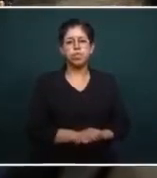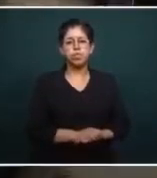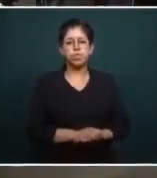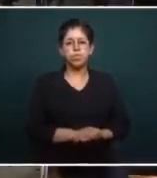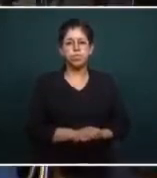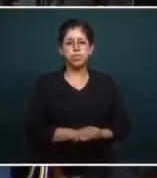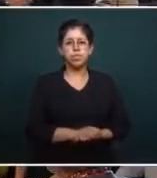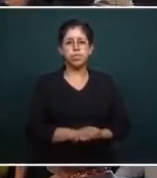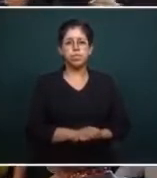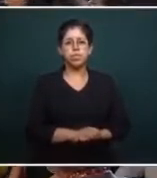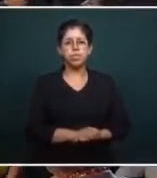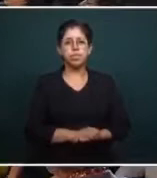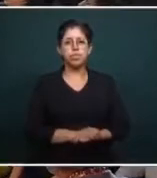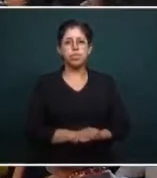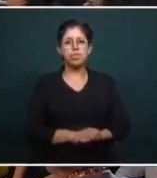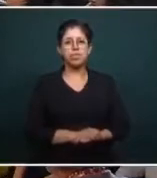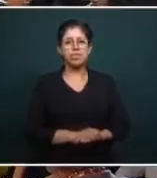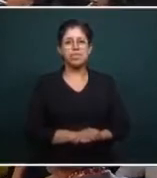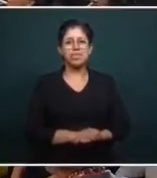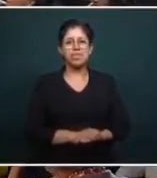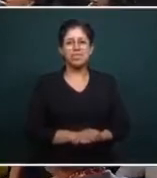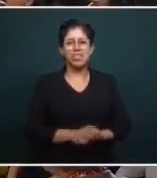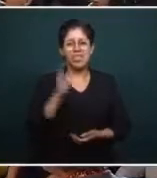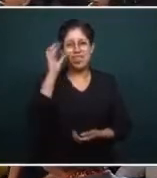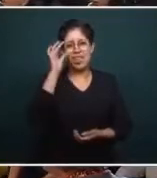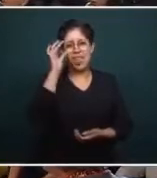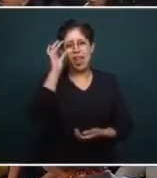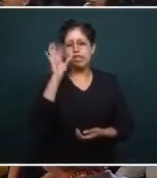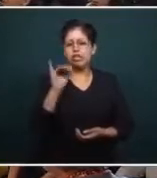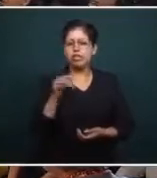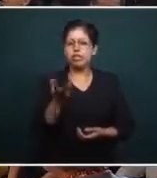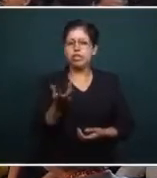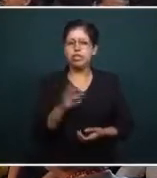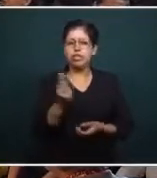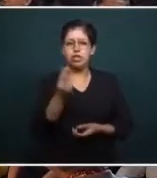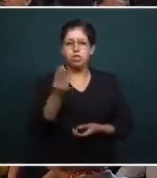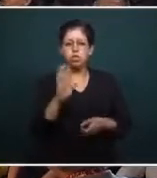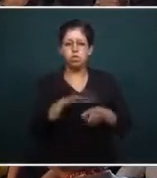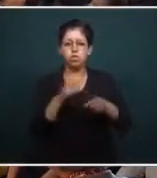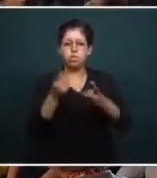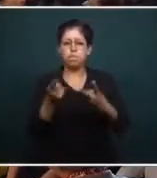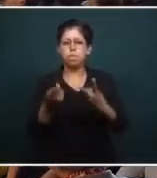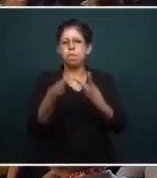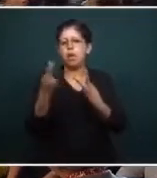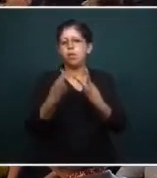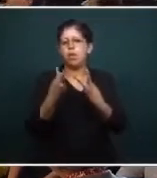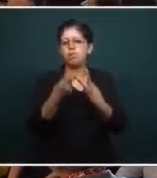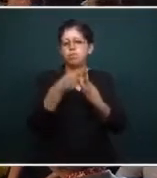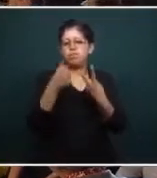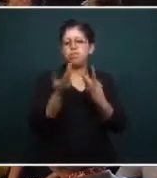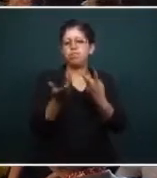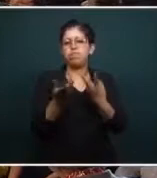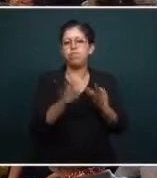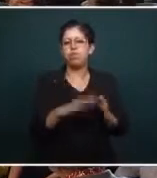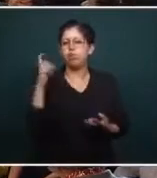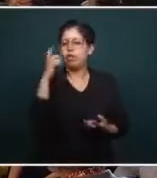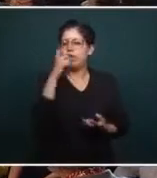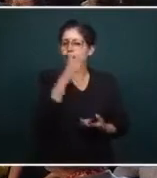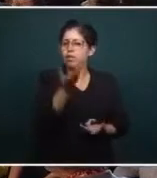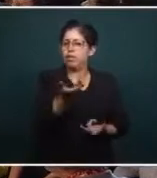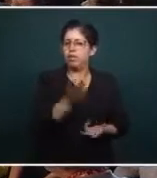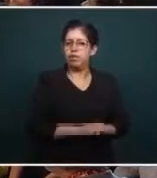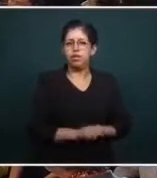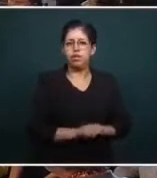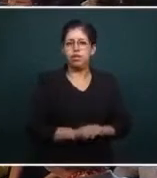Habla tú. Okay. Es que es muy complejo. It's pues, too así, complex, you know. muy difícil. It's